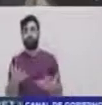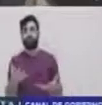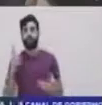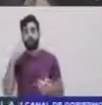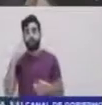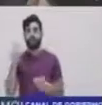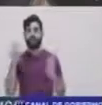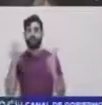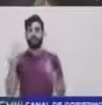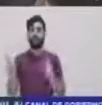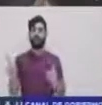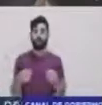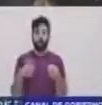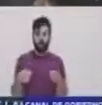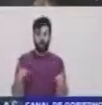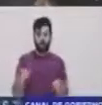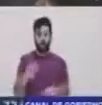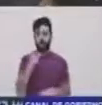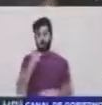popular. Comenzamos.